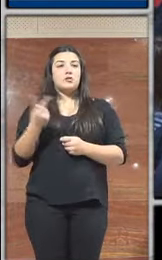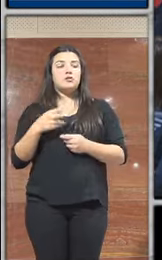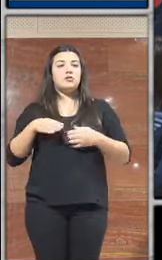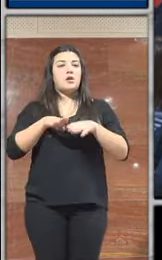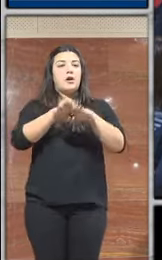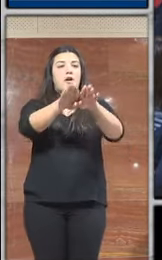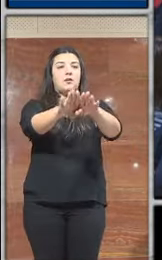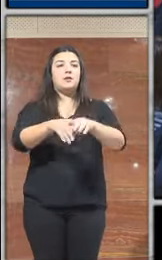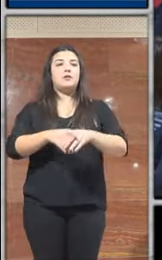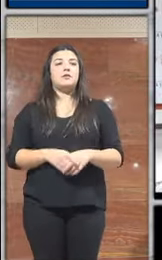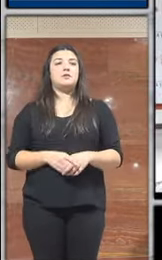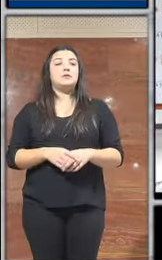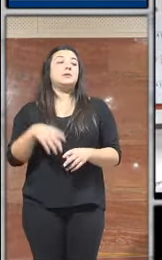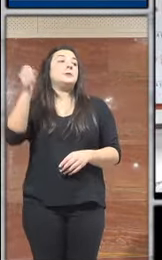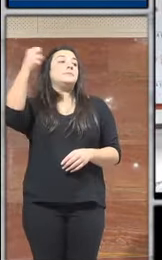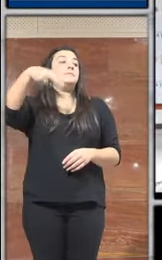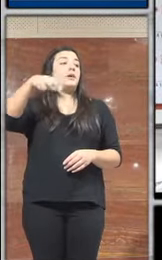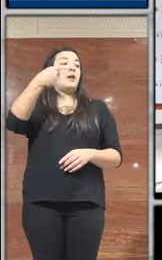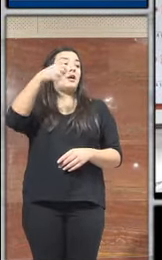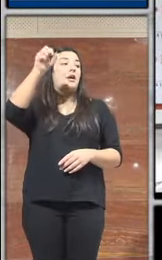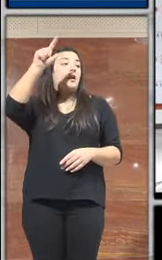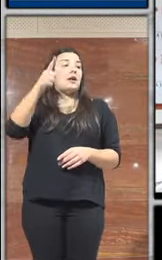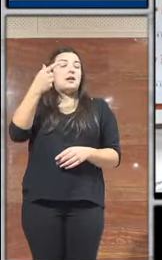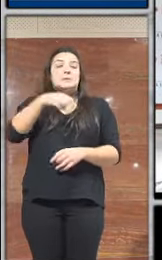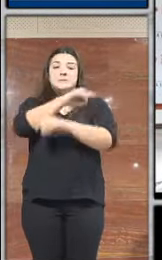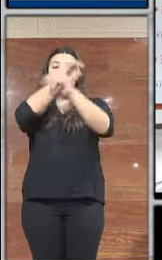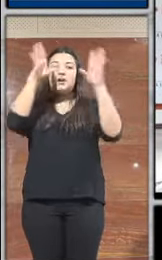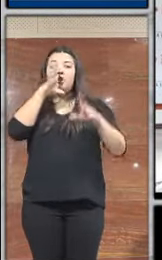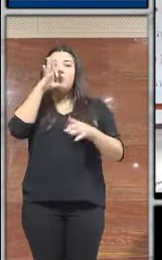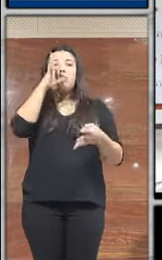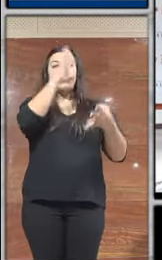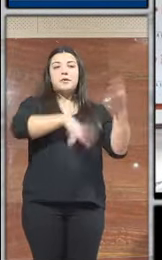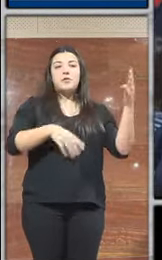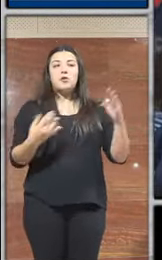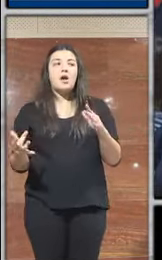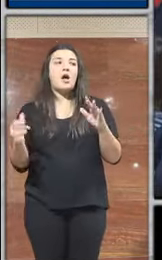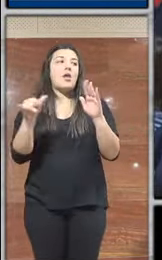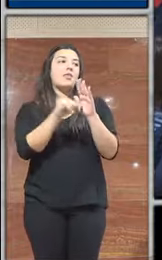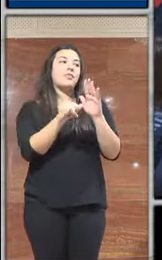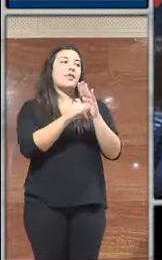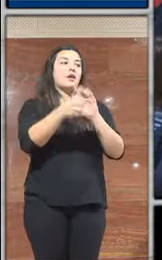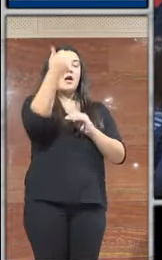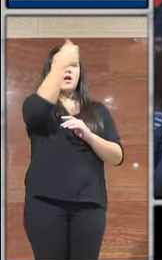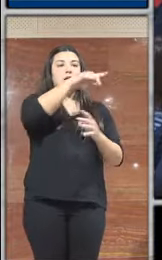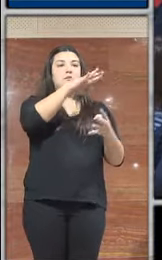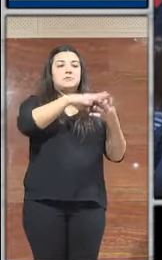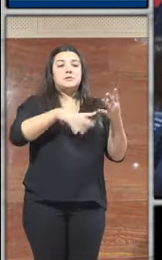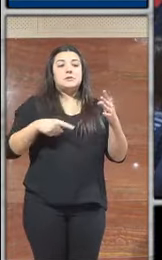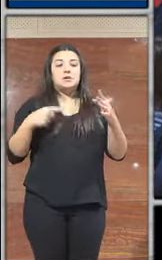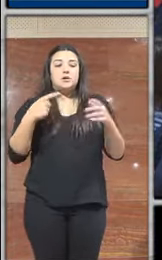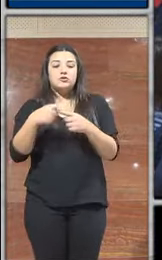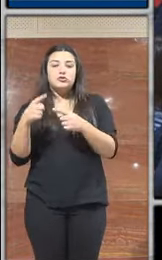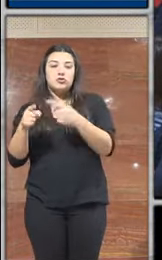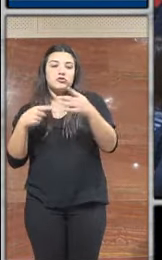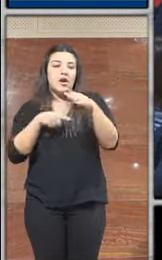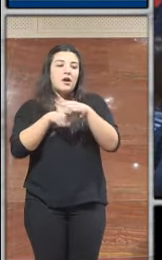Ángel lo tiene claro por lo que dice porque está muy cerca de Barcelona y los desarrollos llegan como enseguida pero no todo el mundo